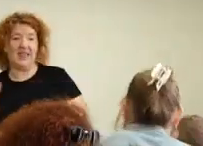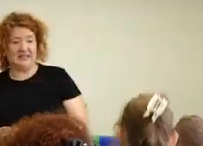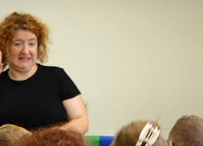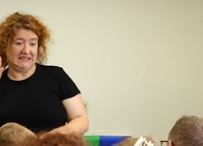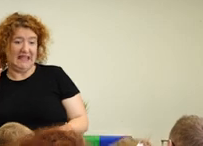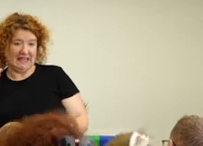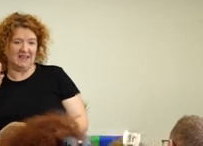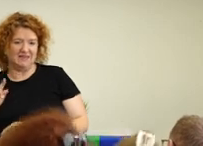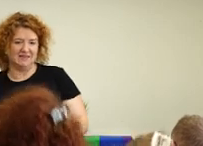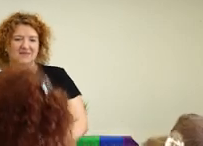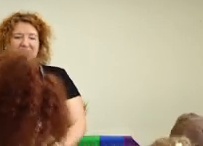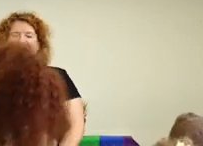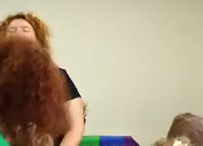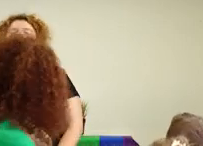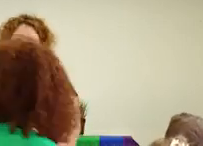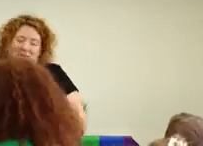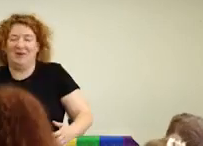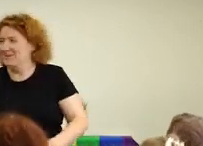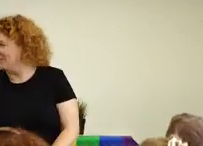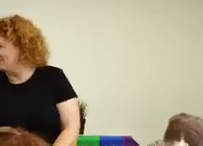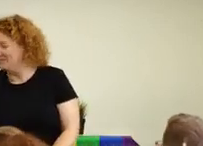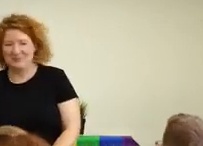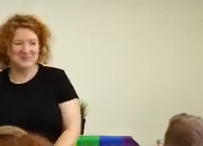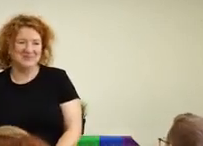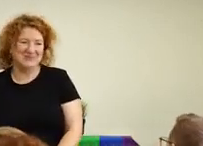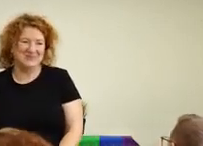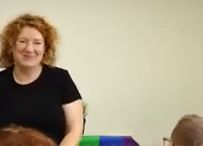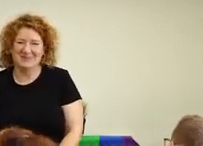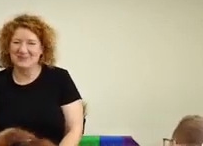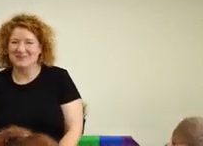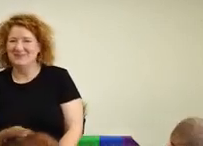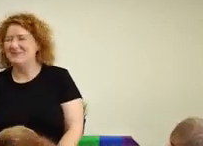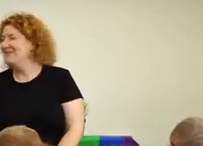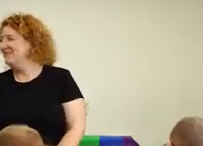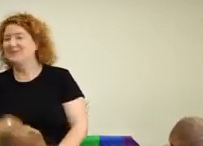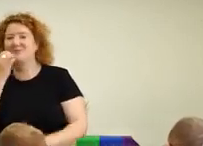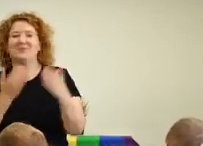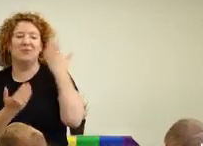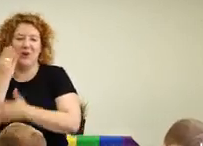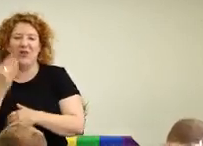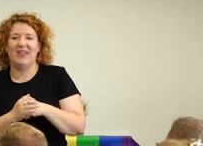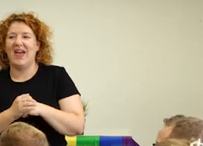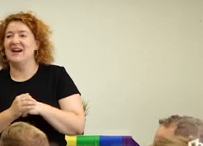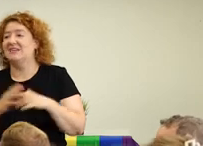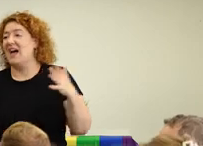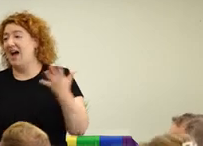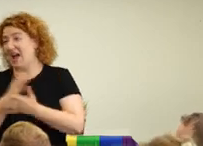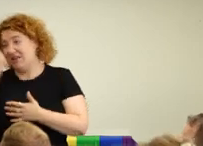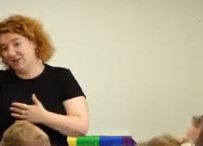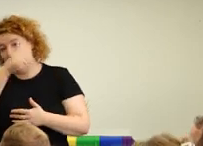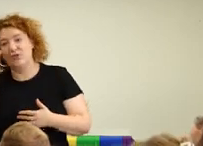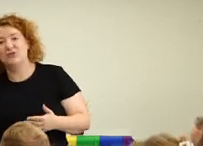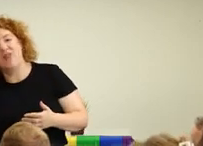compañera, ¿se oye bien? ¿Sí? Bueno, pues muy buenos días a todas, a todos, a